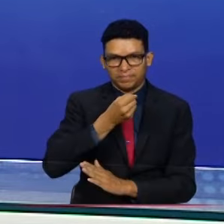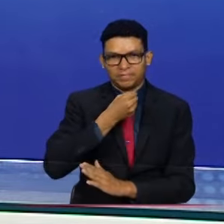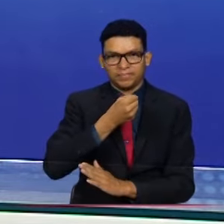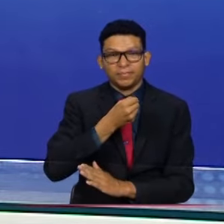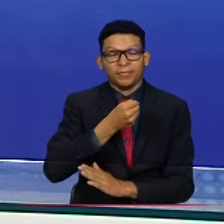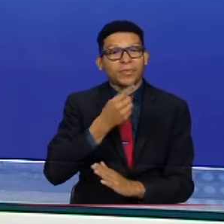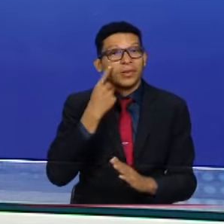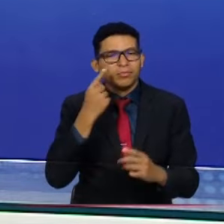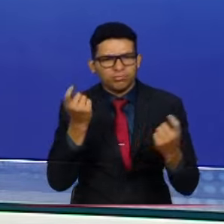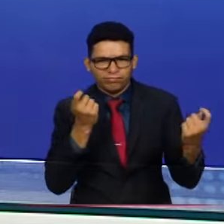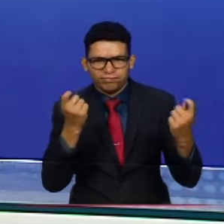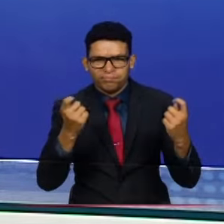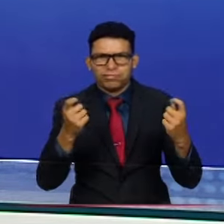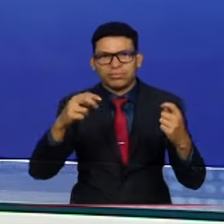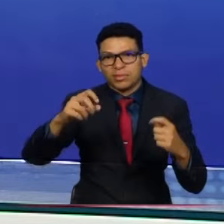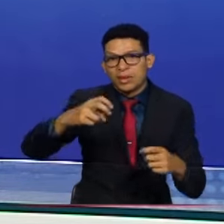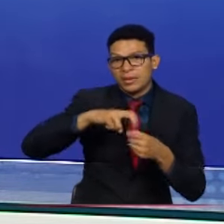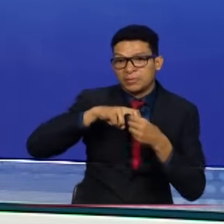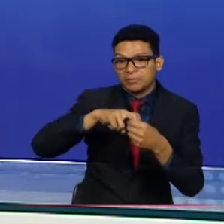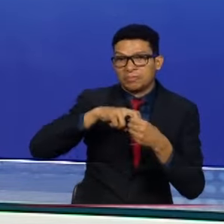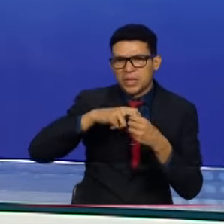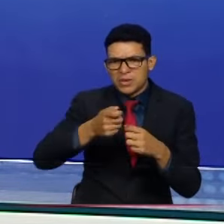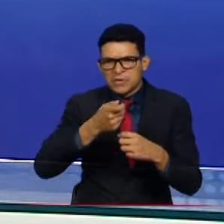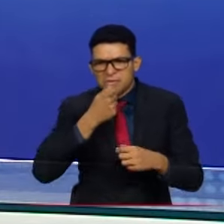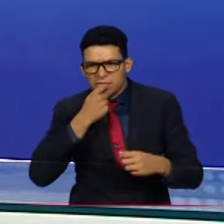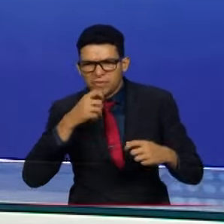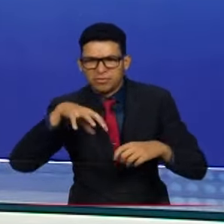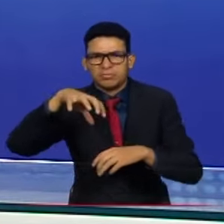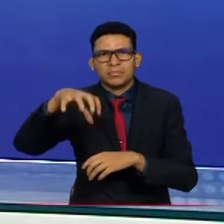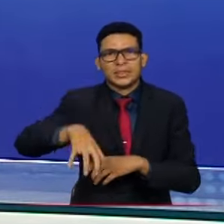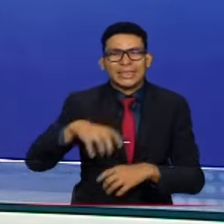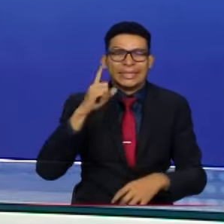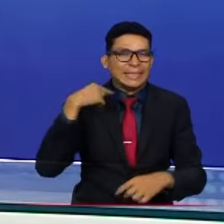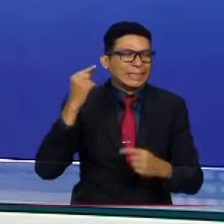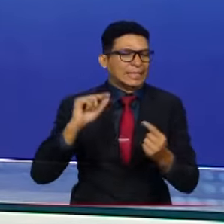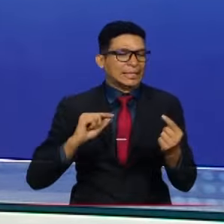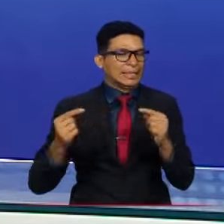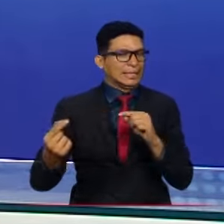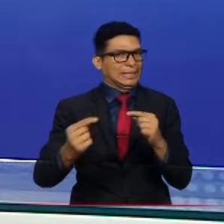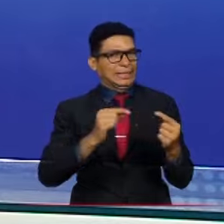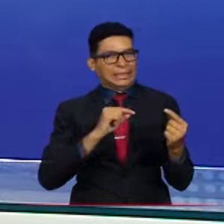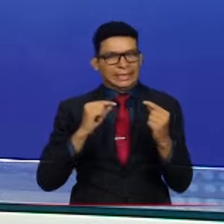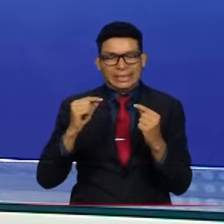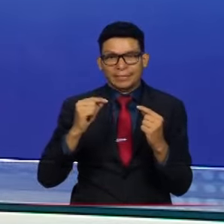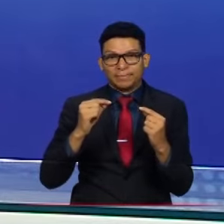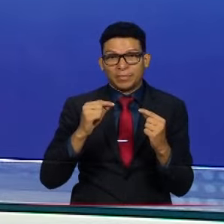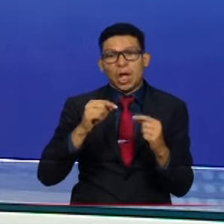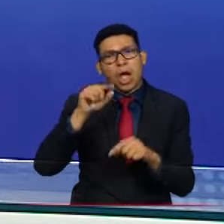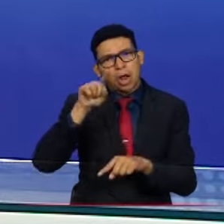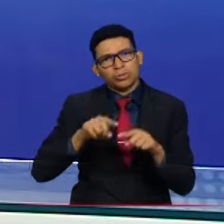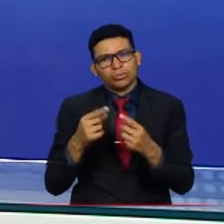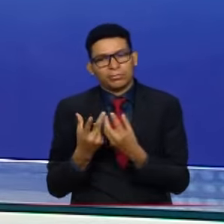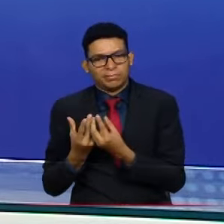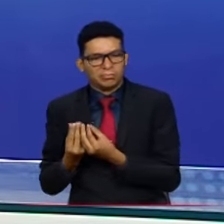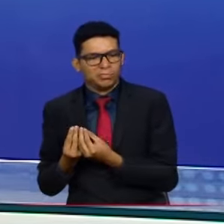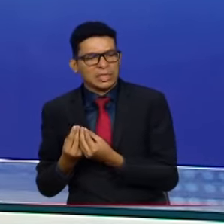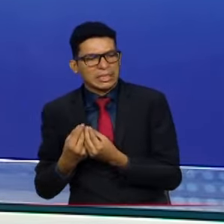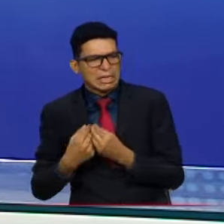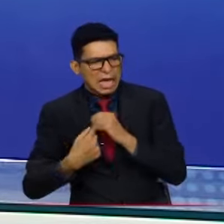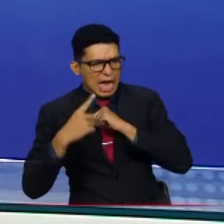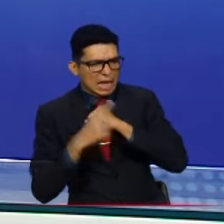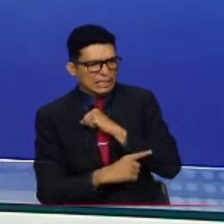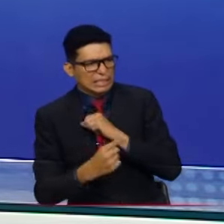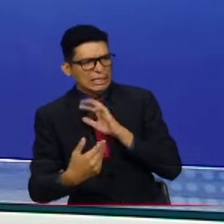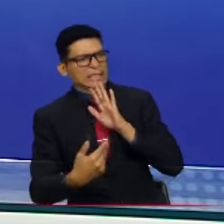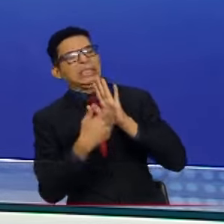Los operativos de control de tránsito es uno de los temas que más genera polémica en Cali. Por un lado, están los infractores que reaccionan de